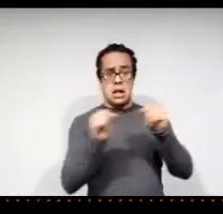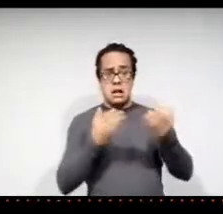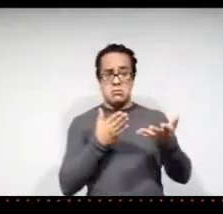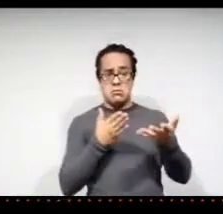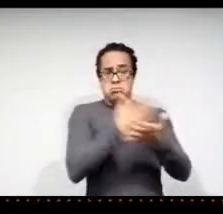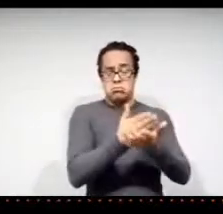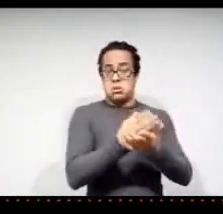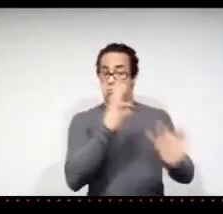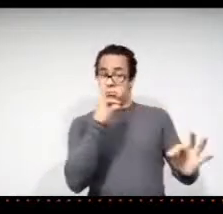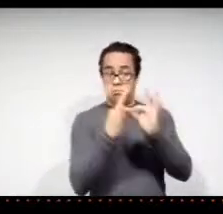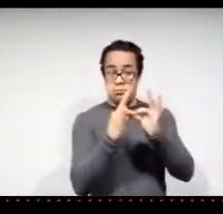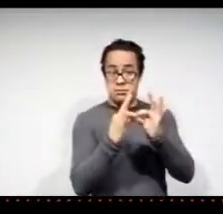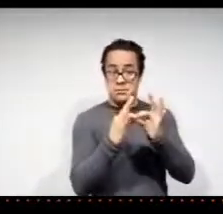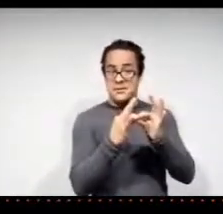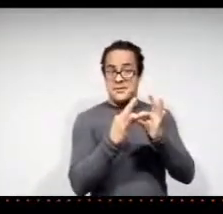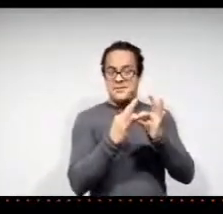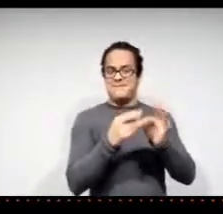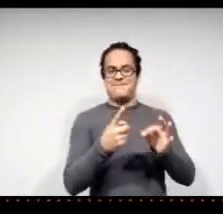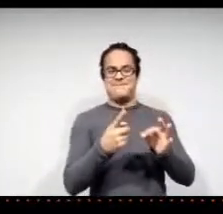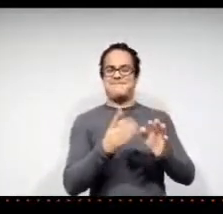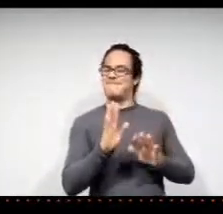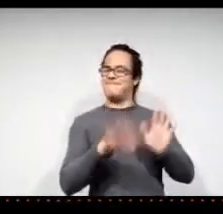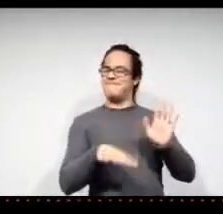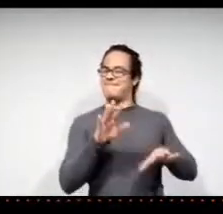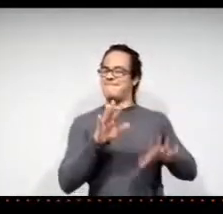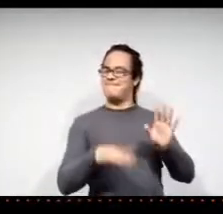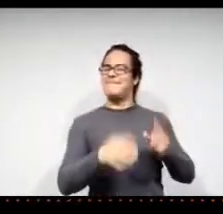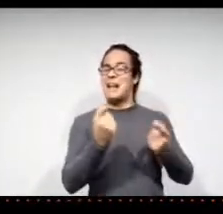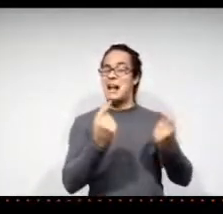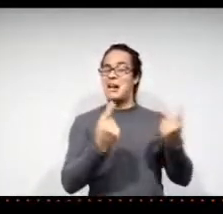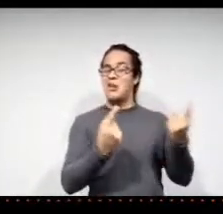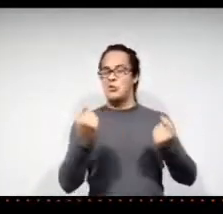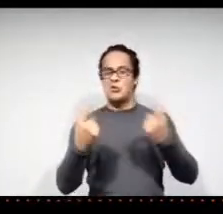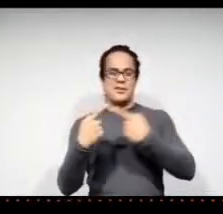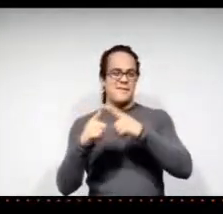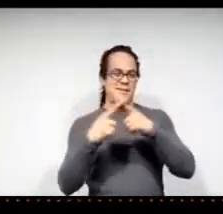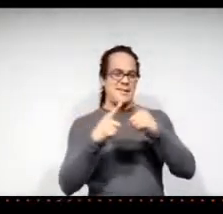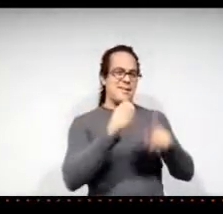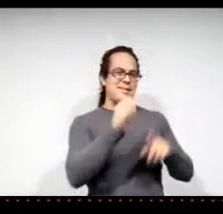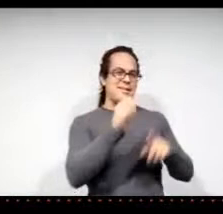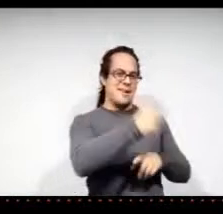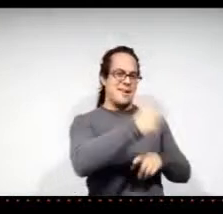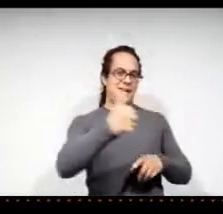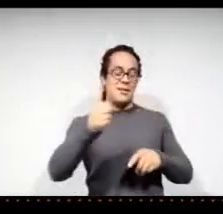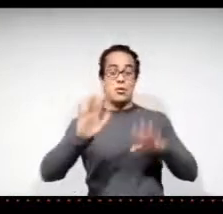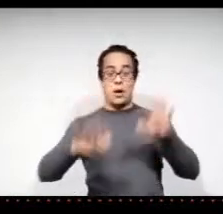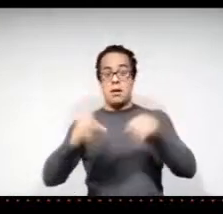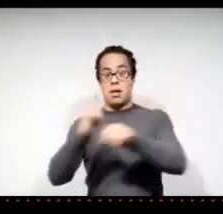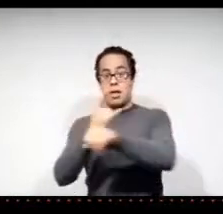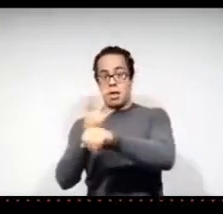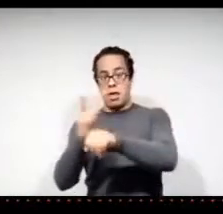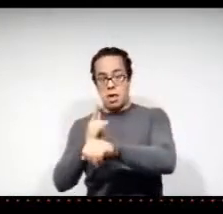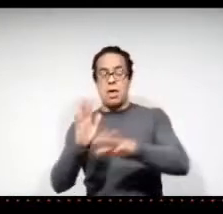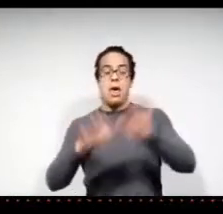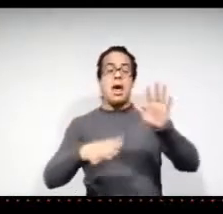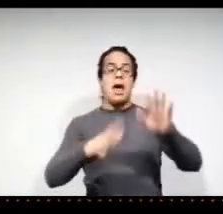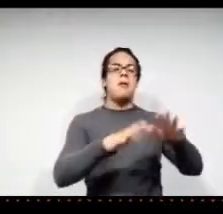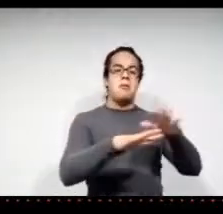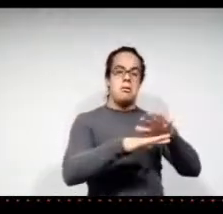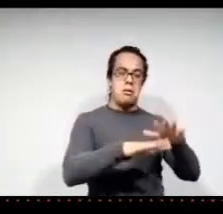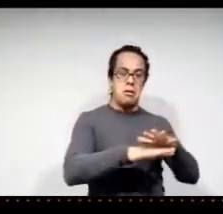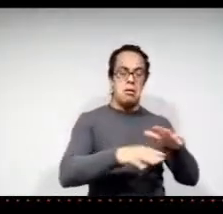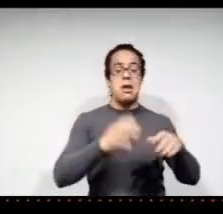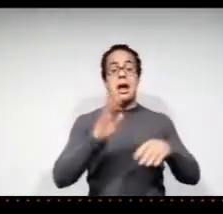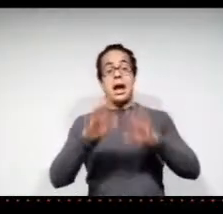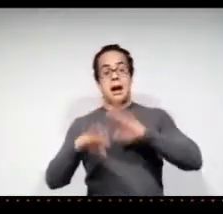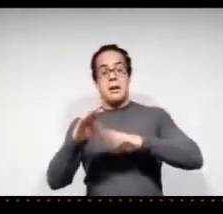realidad sabemos que hay de educación presencial a educación presencial. Hay de un curso de posgrado a un curso de educación